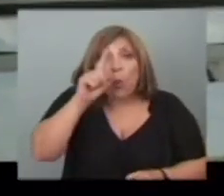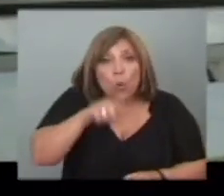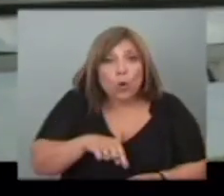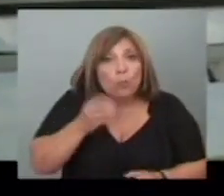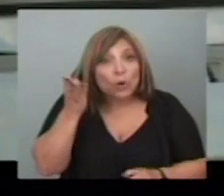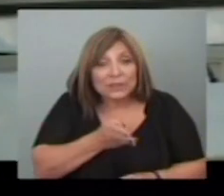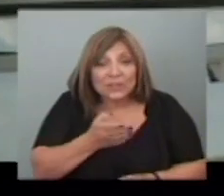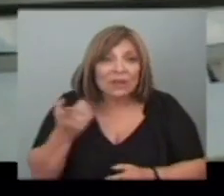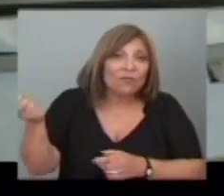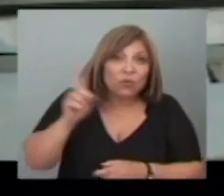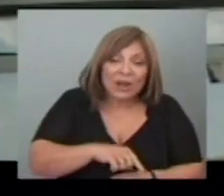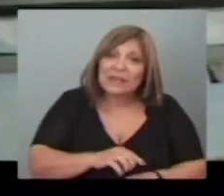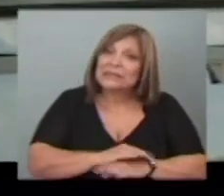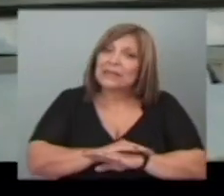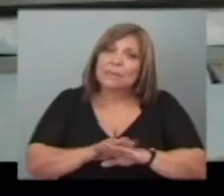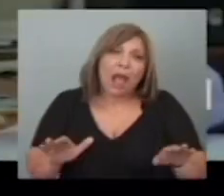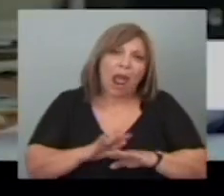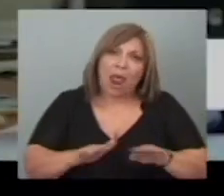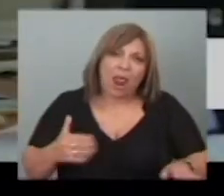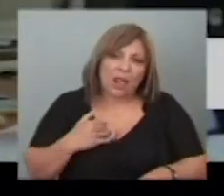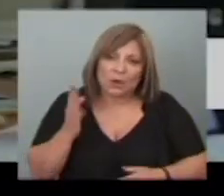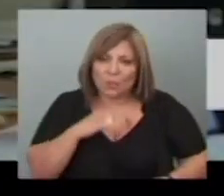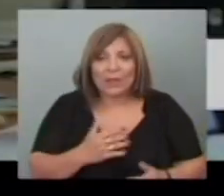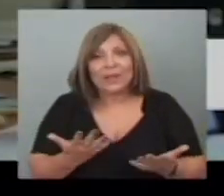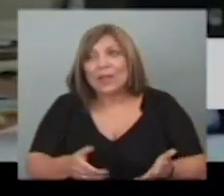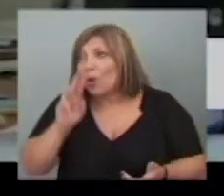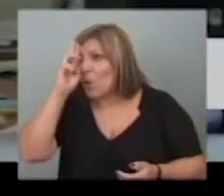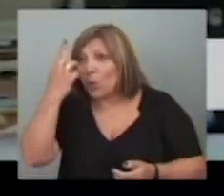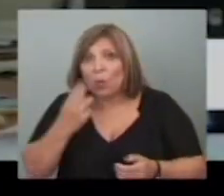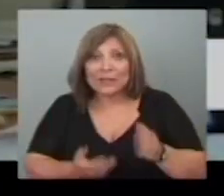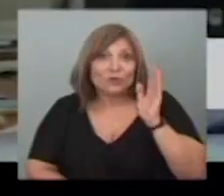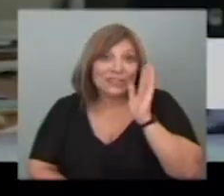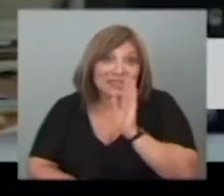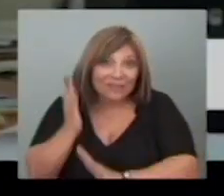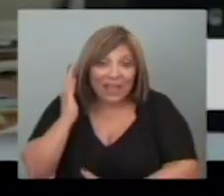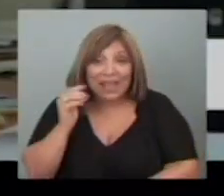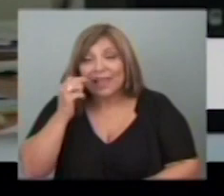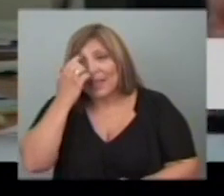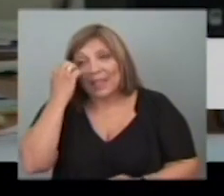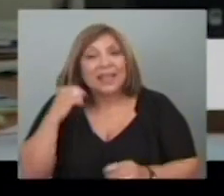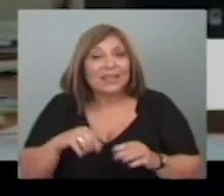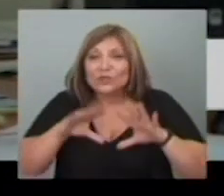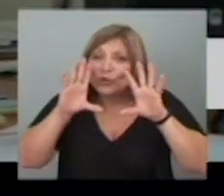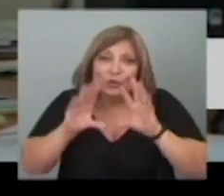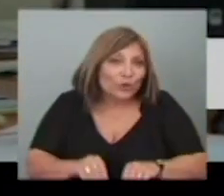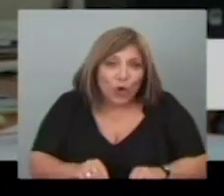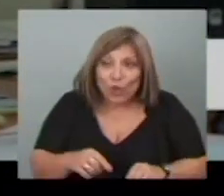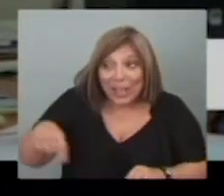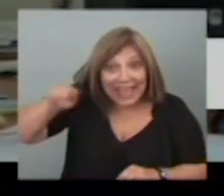que regresan estaban en condiciones muy malas. Evidentemente el uruguayo que parte, y esto es un denominador común a todos